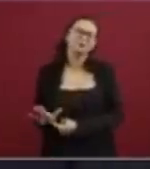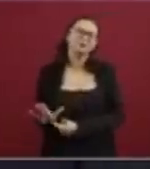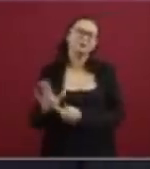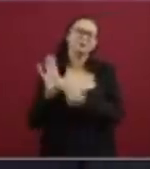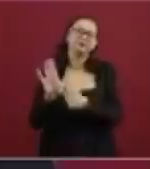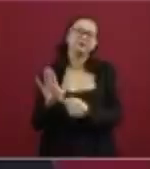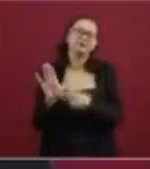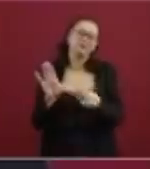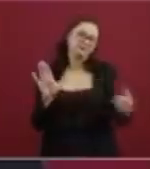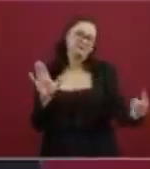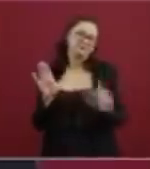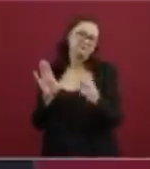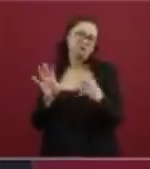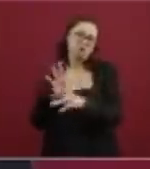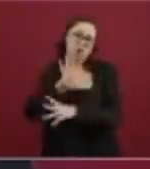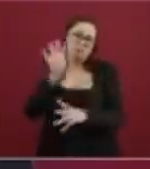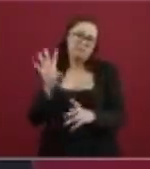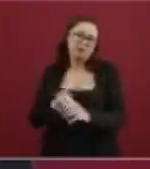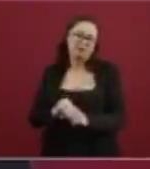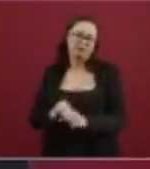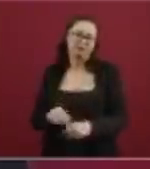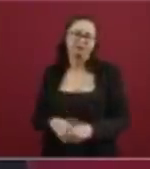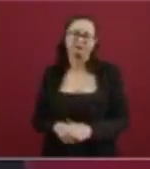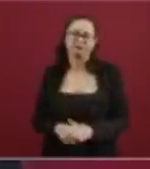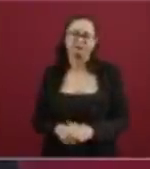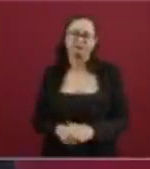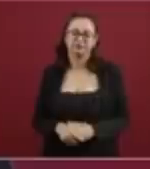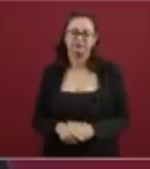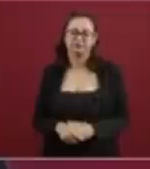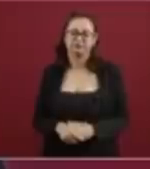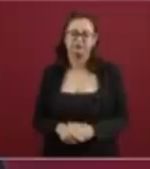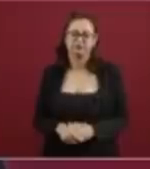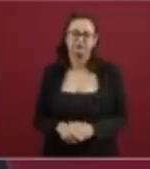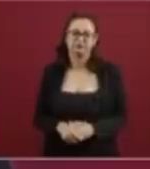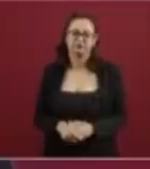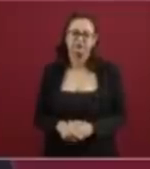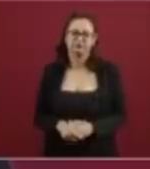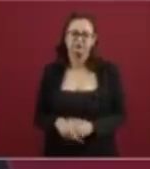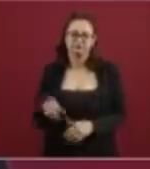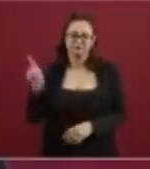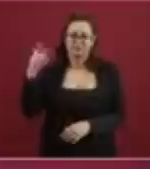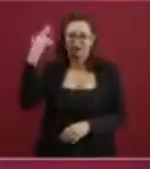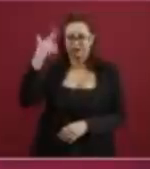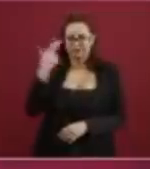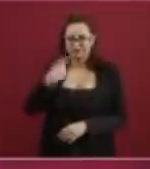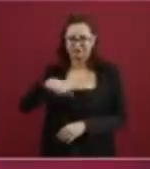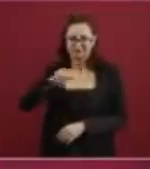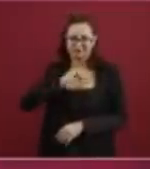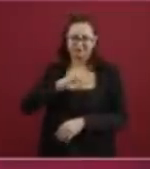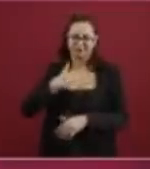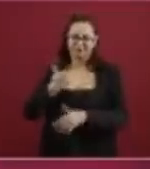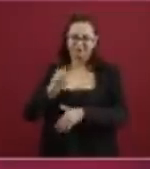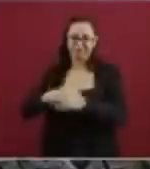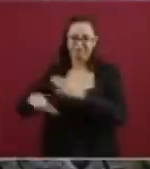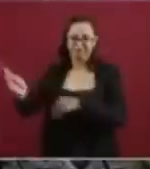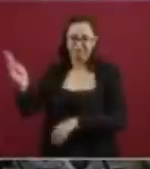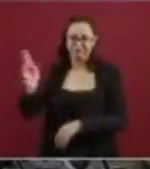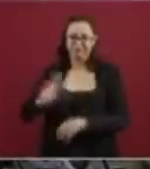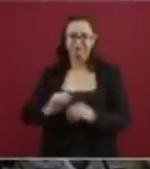el texto completo de la carta que envié al rey de España. Muchas gracias,